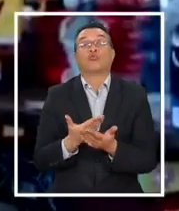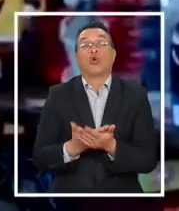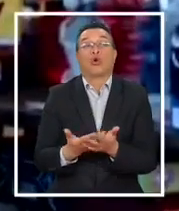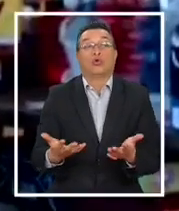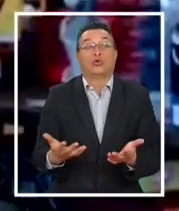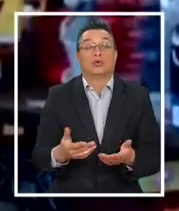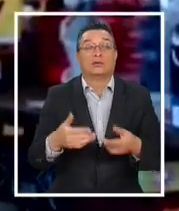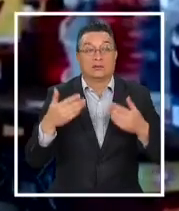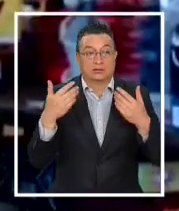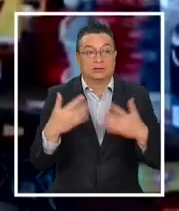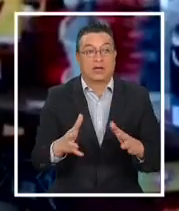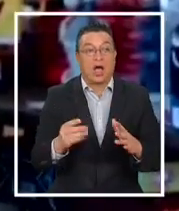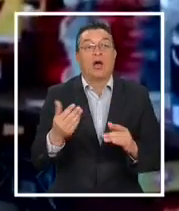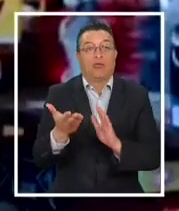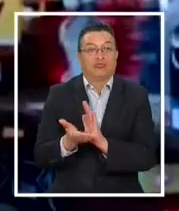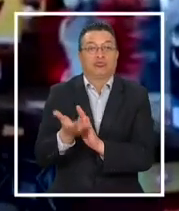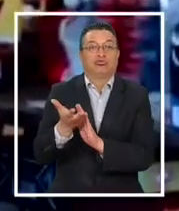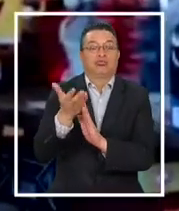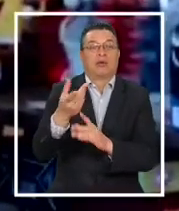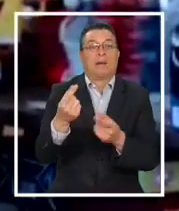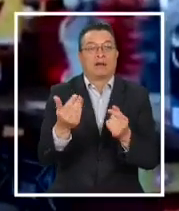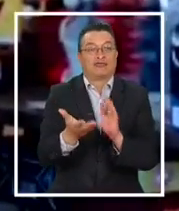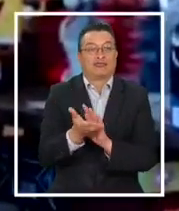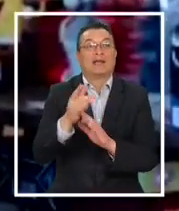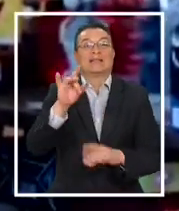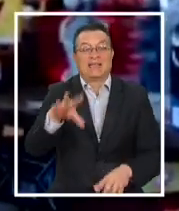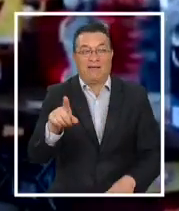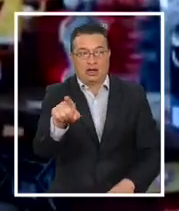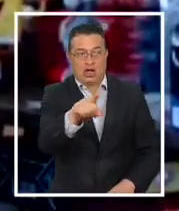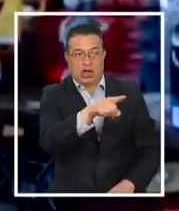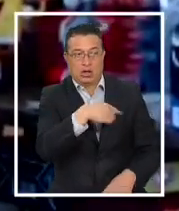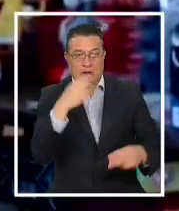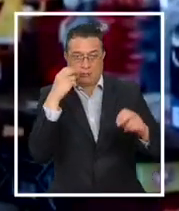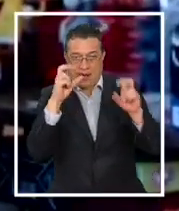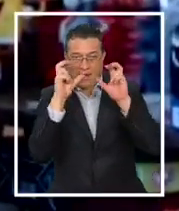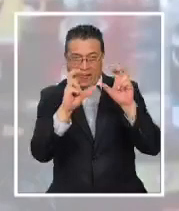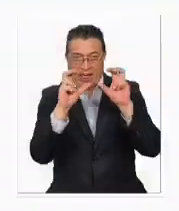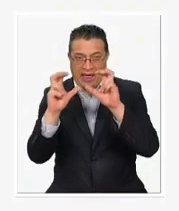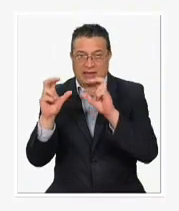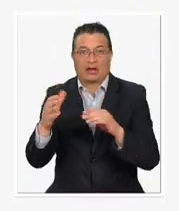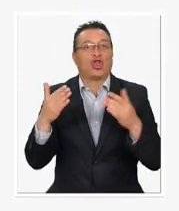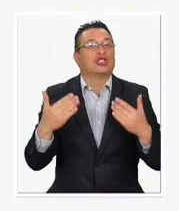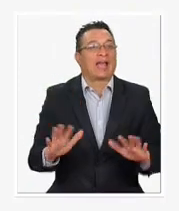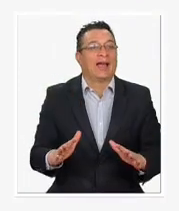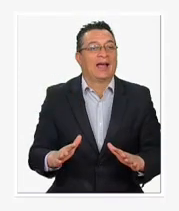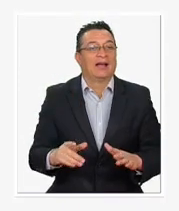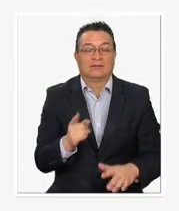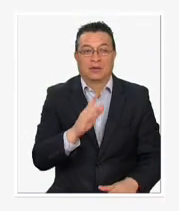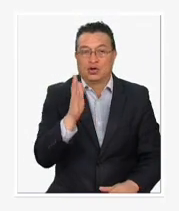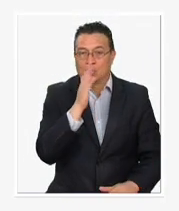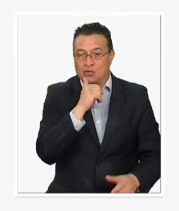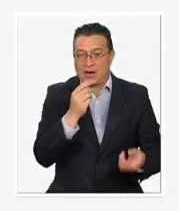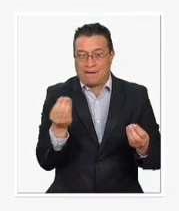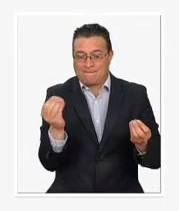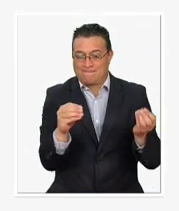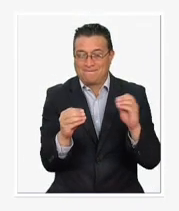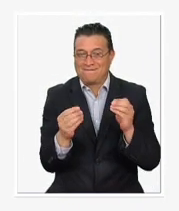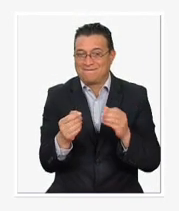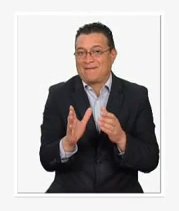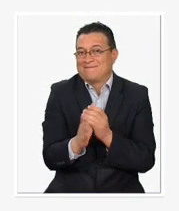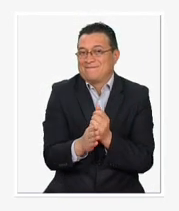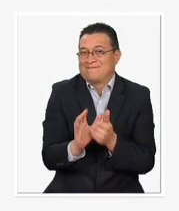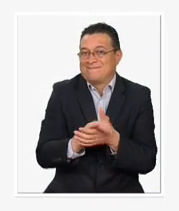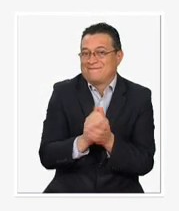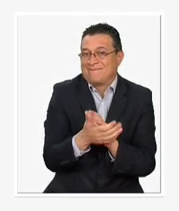Ya dejaron de inflar de precios, porque saben que los usuarios están mucho más atentos en ese sentido. Ya no existiría manipulación de precios, pero